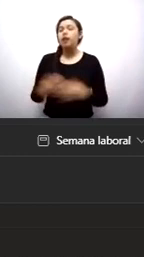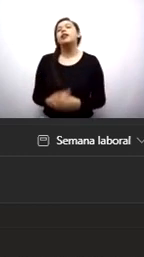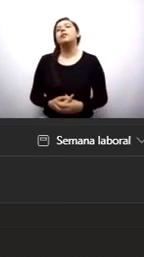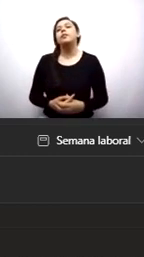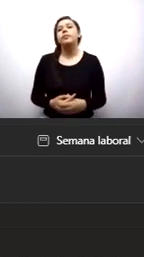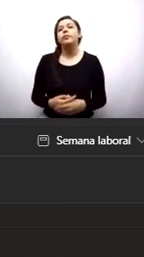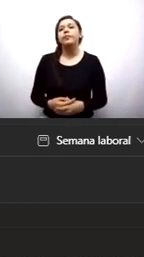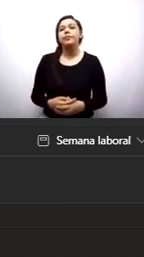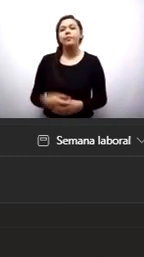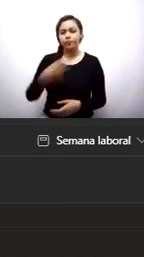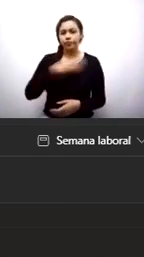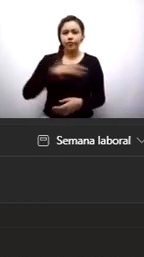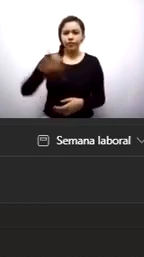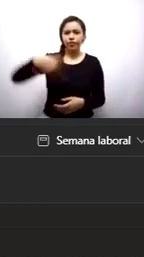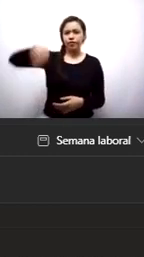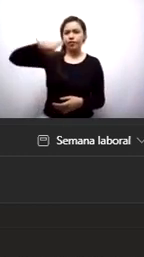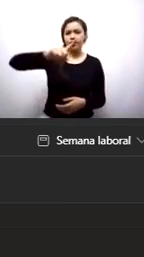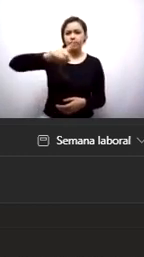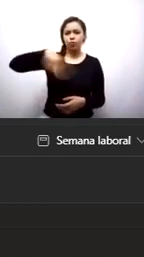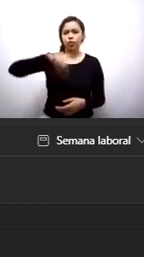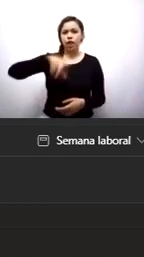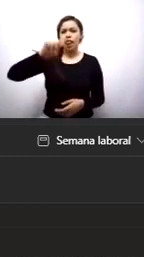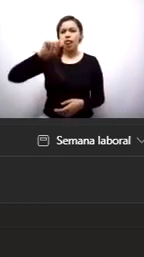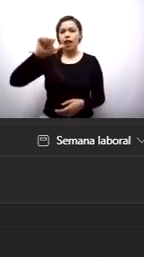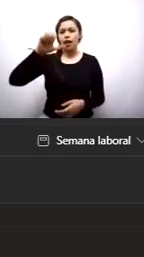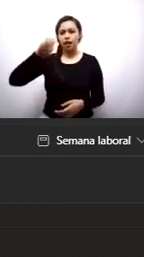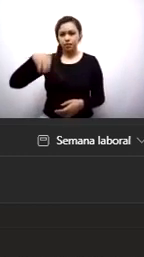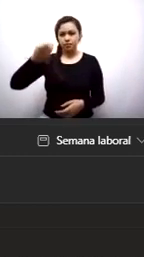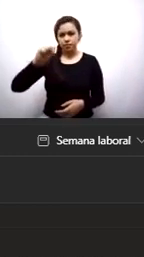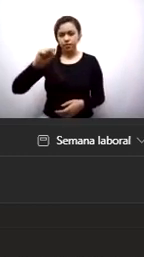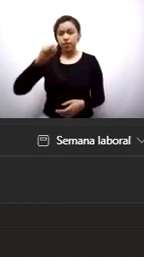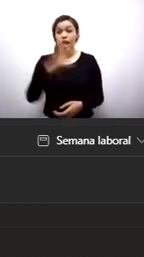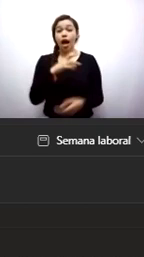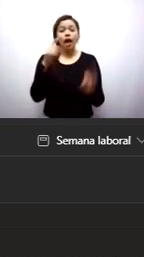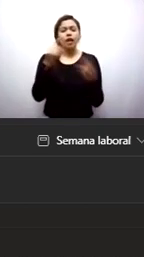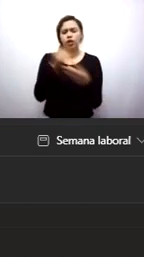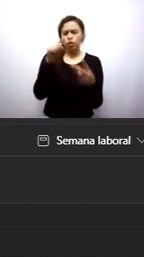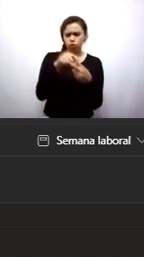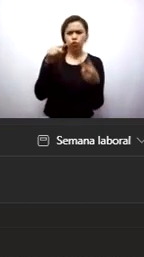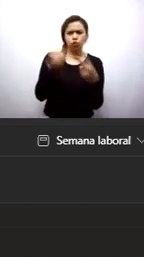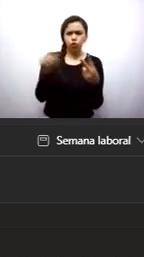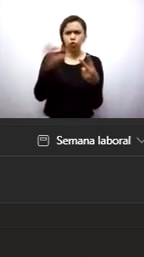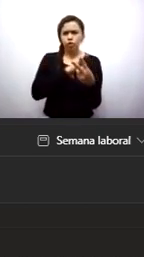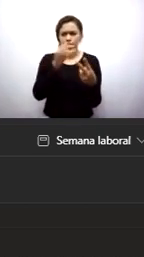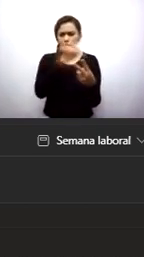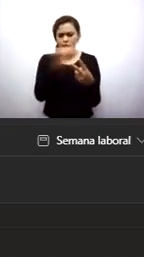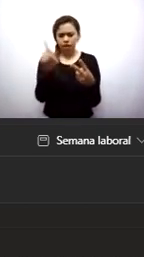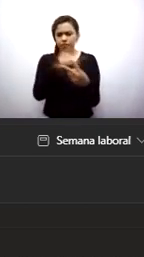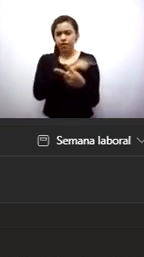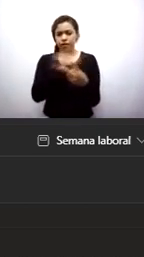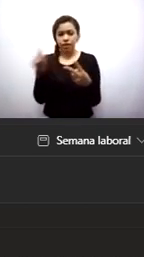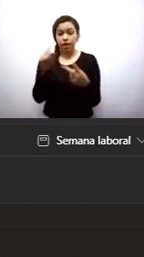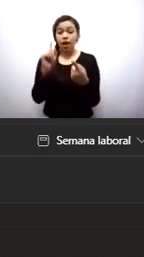donde ustedes van a encontrar justamente en Microsoft Teams. Hay dos disponibilidades para esta aplicación. Una, que puedan bajar